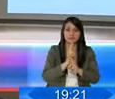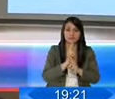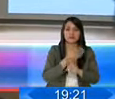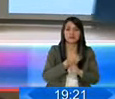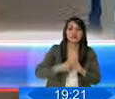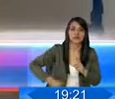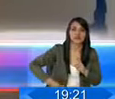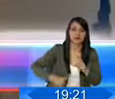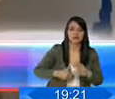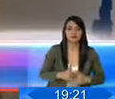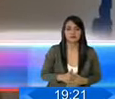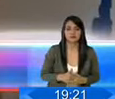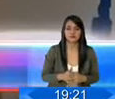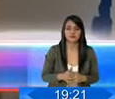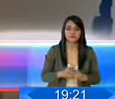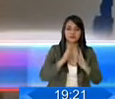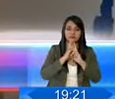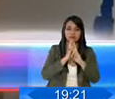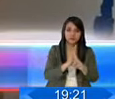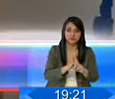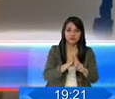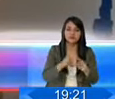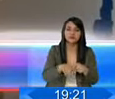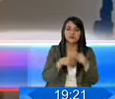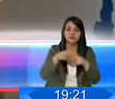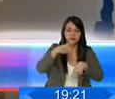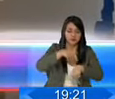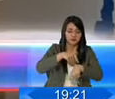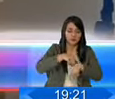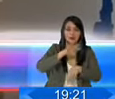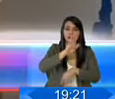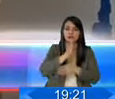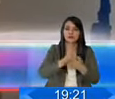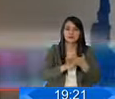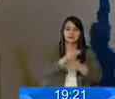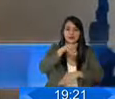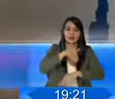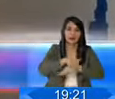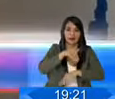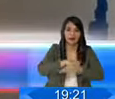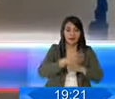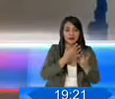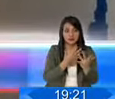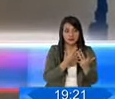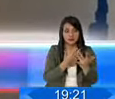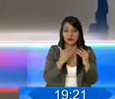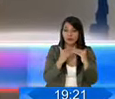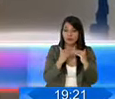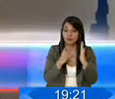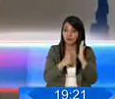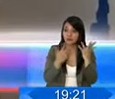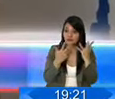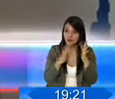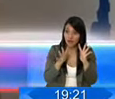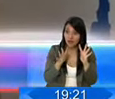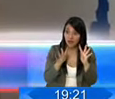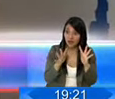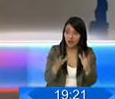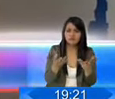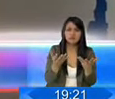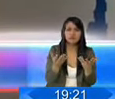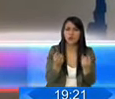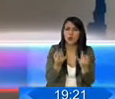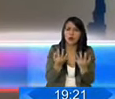de presidente. Los resultados empezarán a llegar a partir de las 5:30. Tenemos que esperar que se estabilice la muestra, es decir, que tengamos una